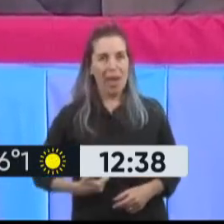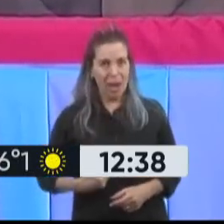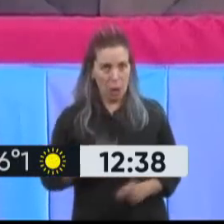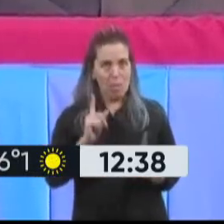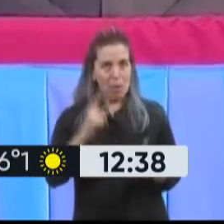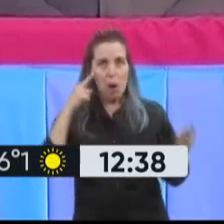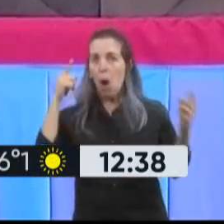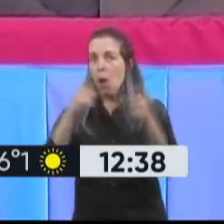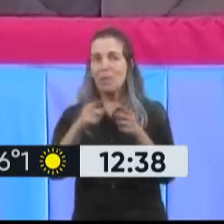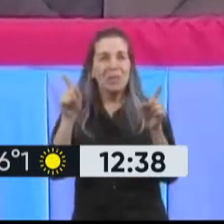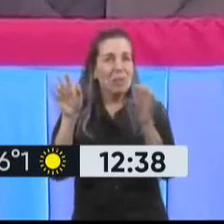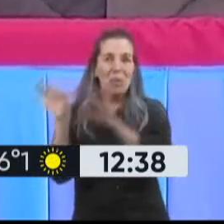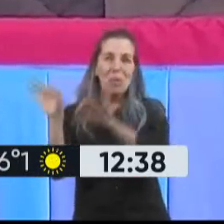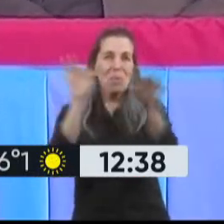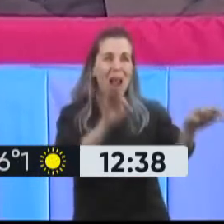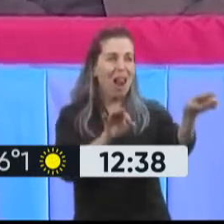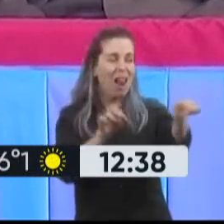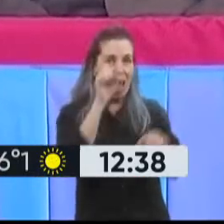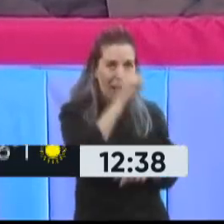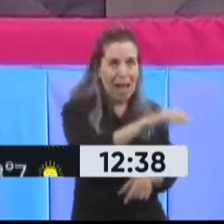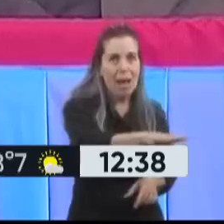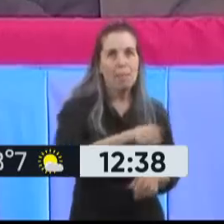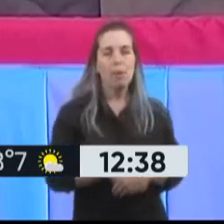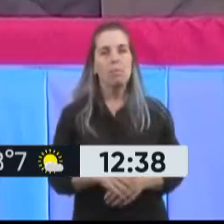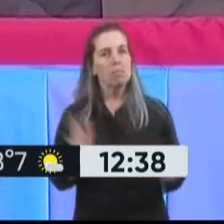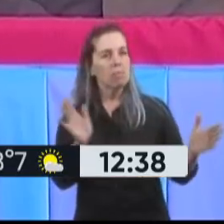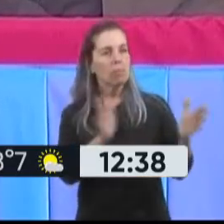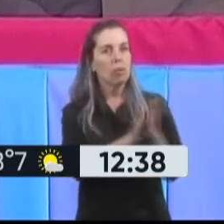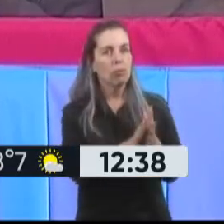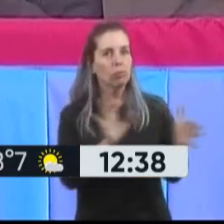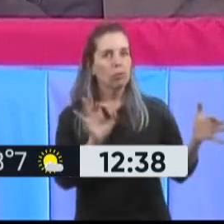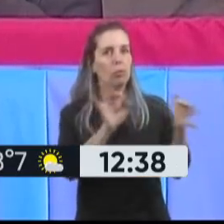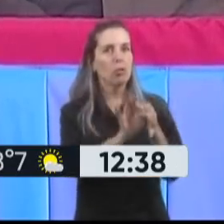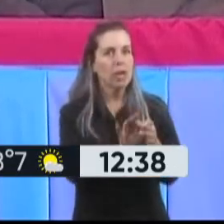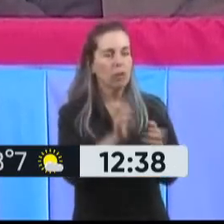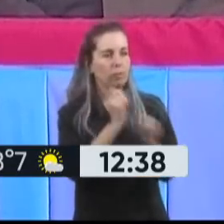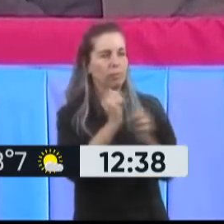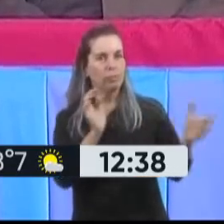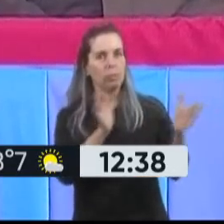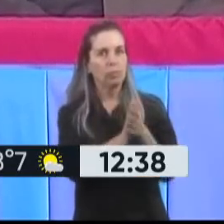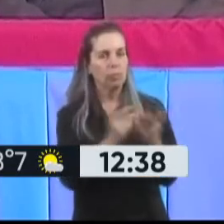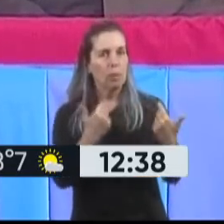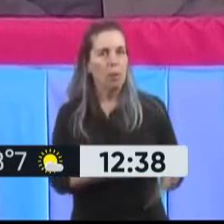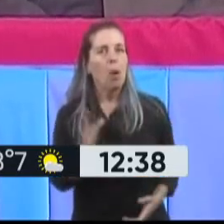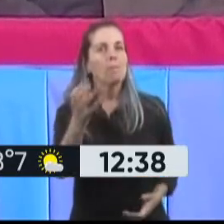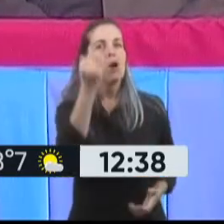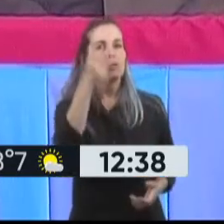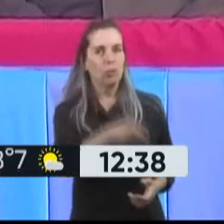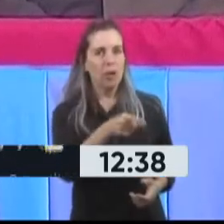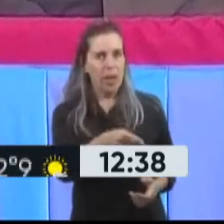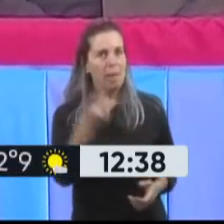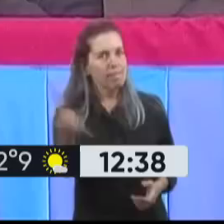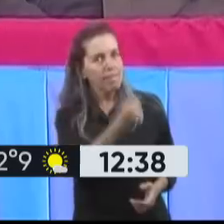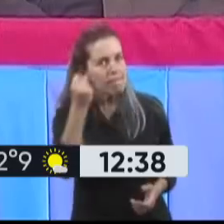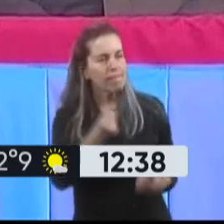el mismo país que quieren ustedes. Vayamos juntos de la mano, aprovechemos la oportunidad, tomemos el toro por